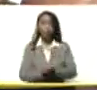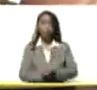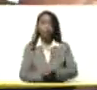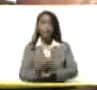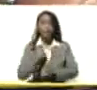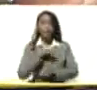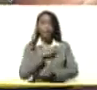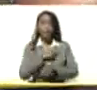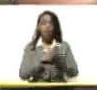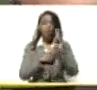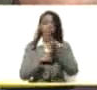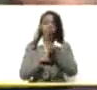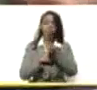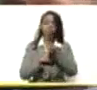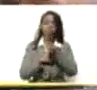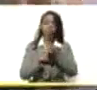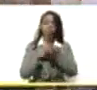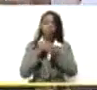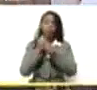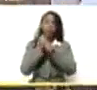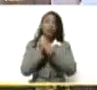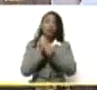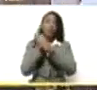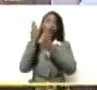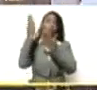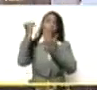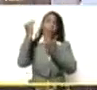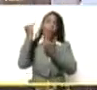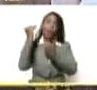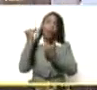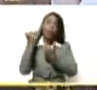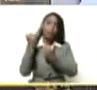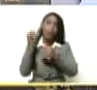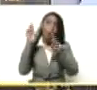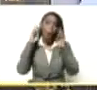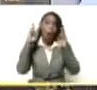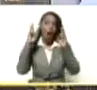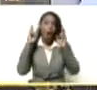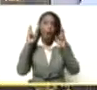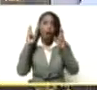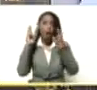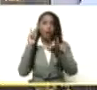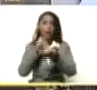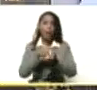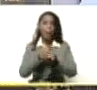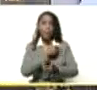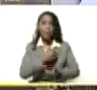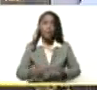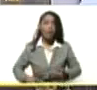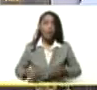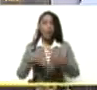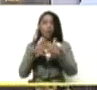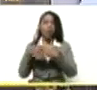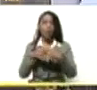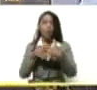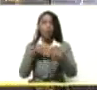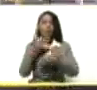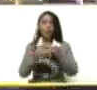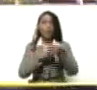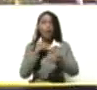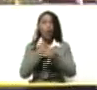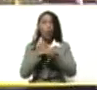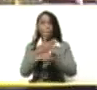y nosotros declarábamos esperanzados de que la llegada de Joe Biden pudiera ser